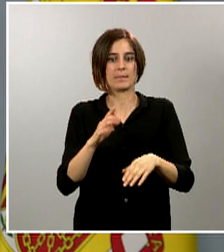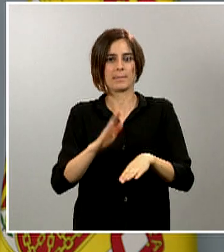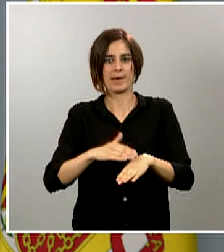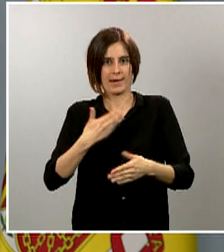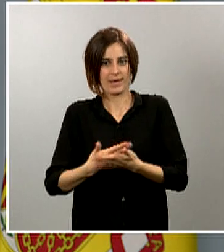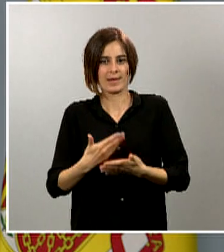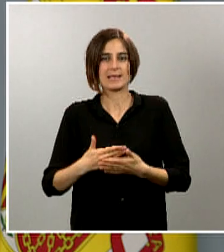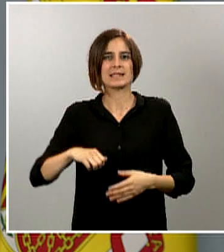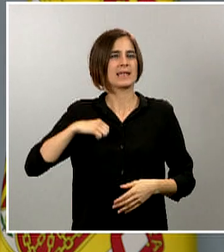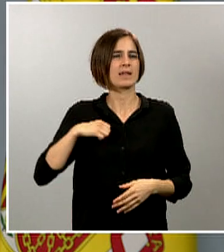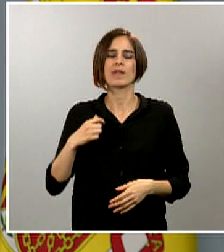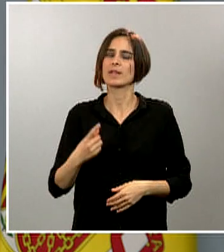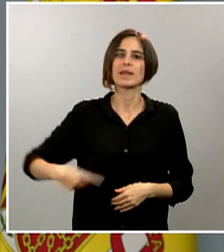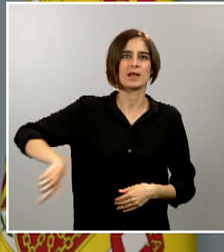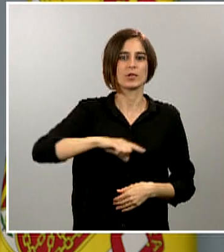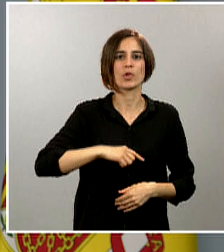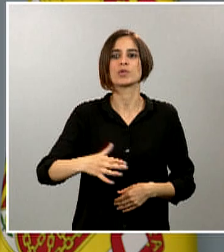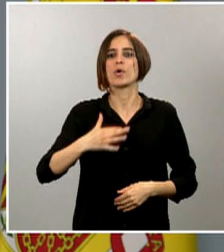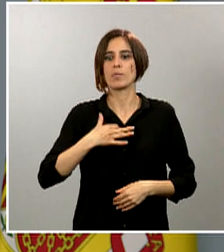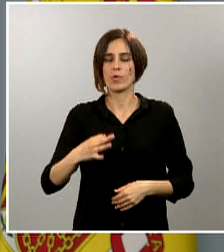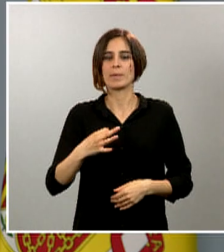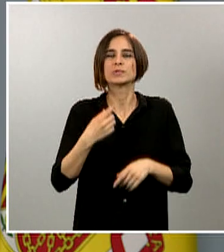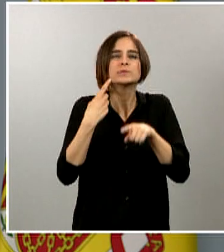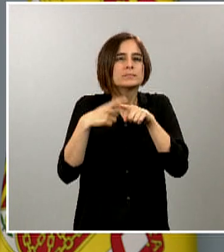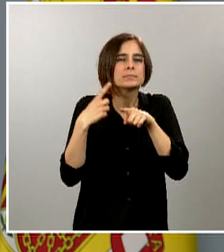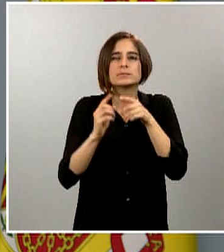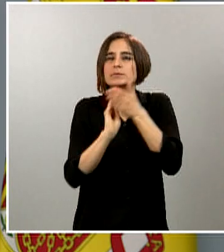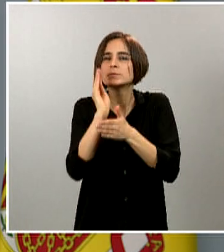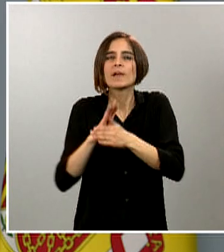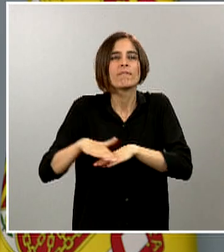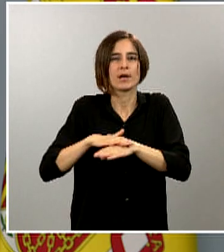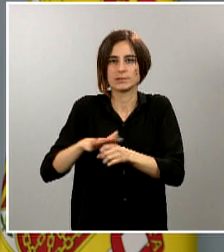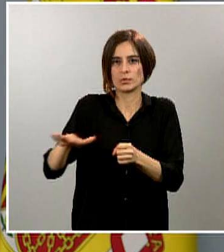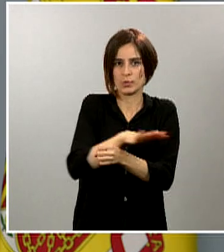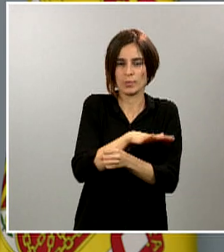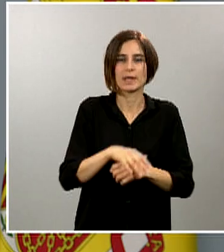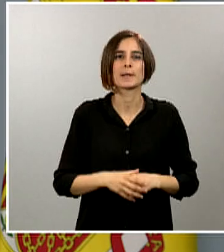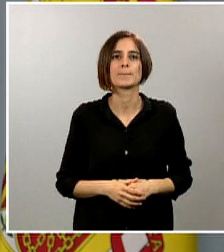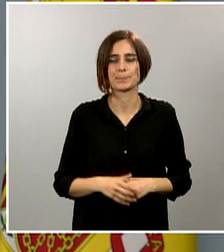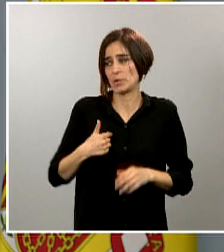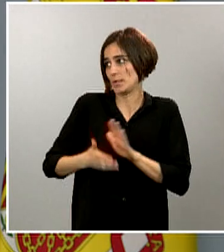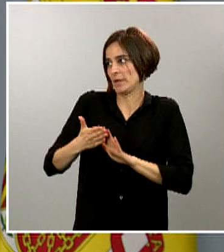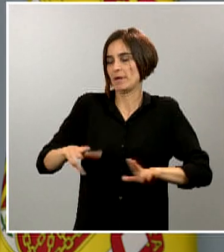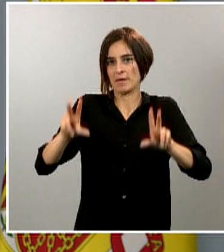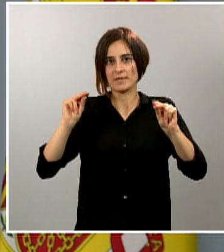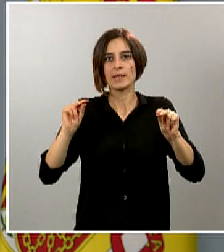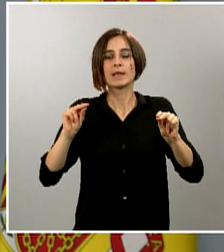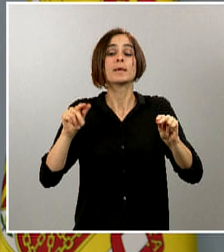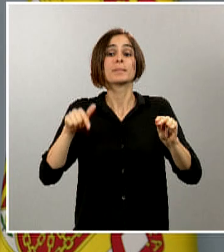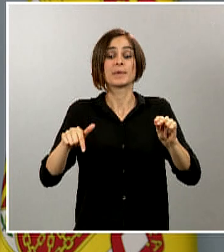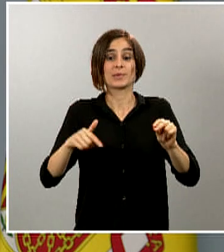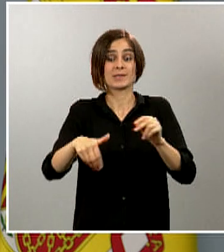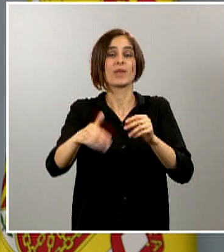los bienes de primera necesidad. Digo lo de la Semana Santa, ya termino, ministros, porque creo que estos días lo que vamos a hacer todos